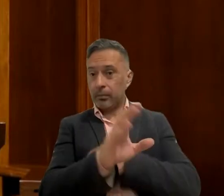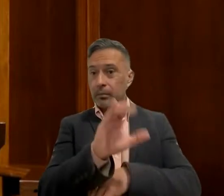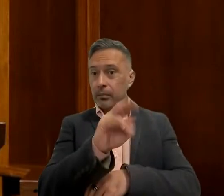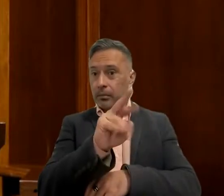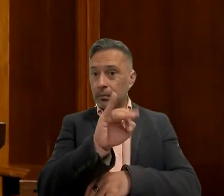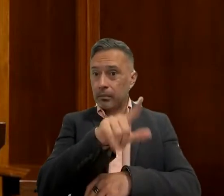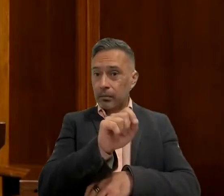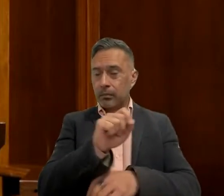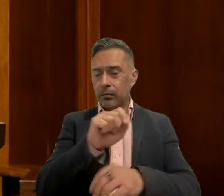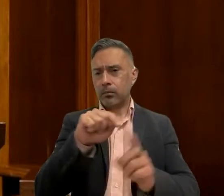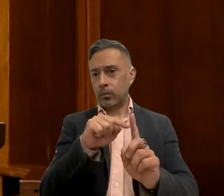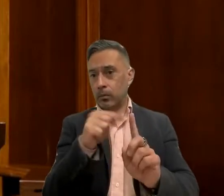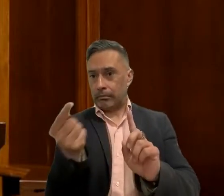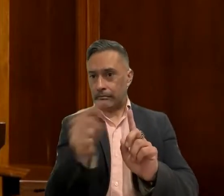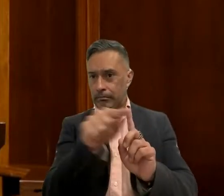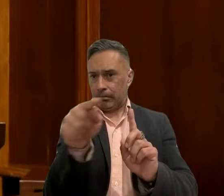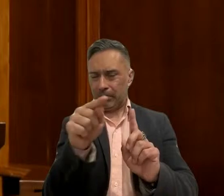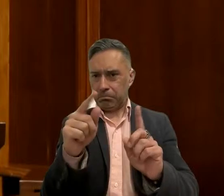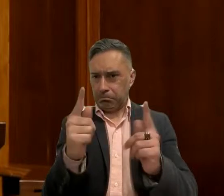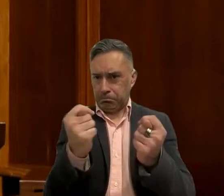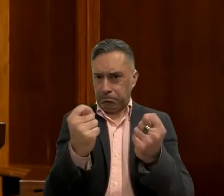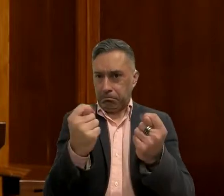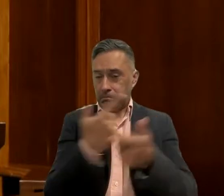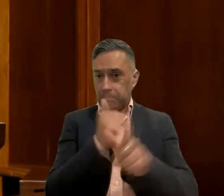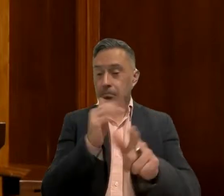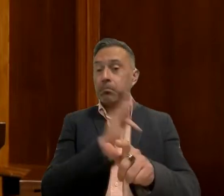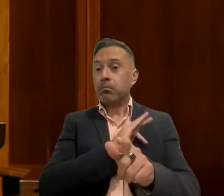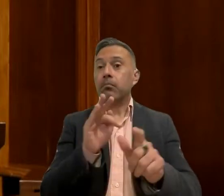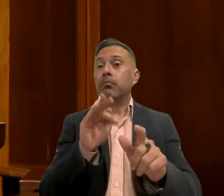y en línea colateral hasta el 4º grado,